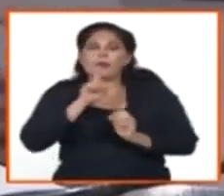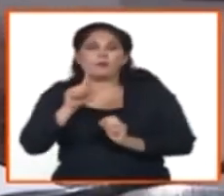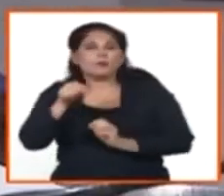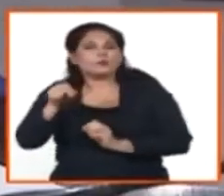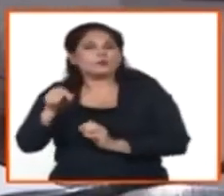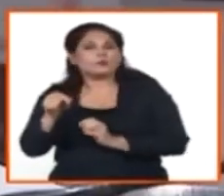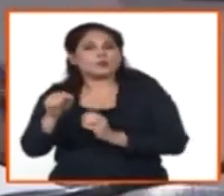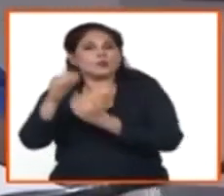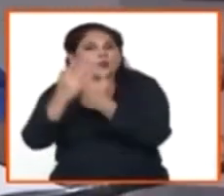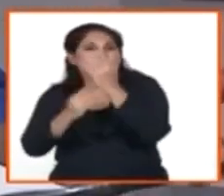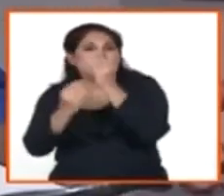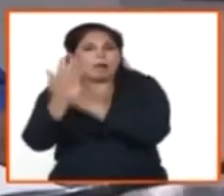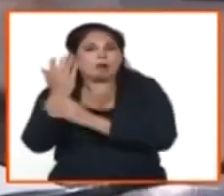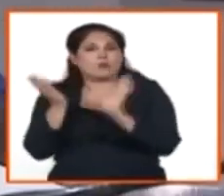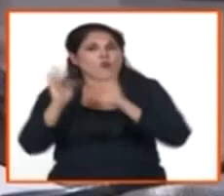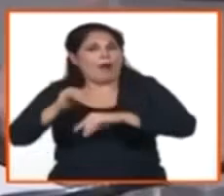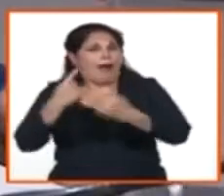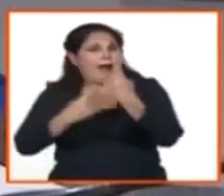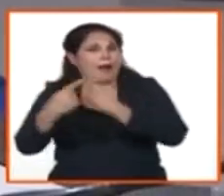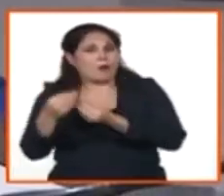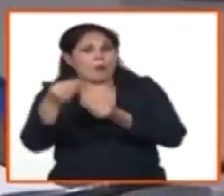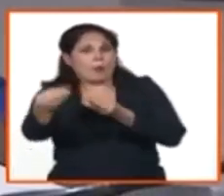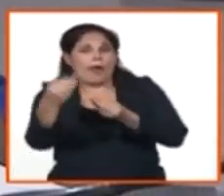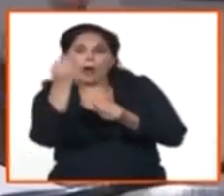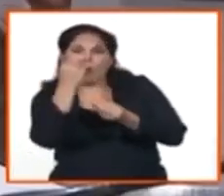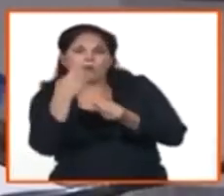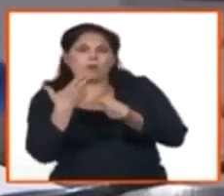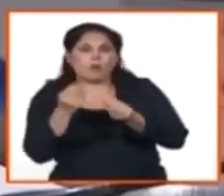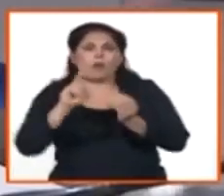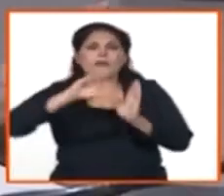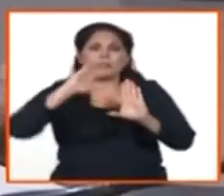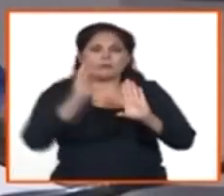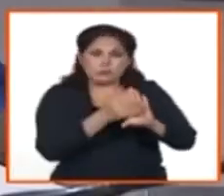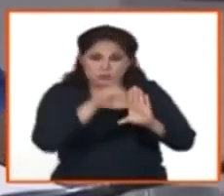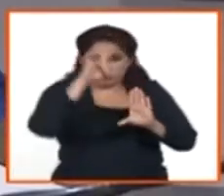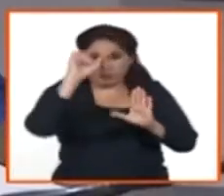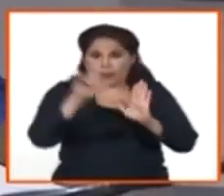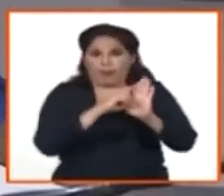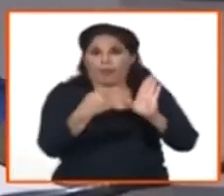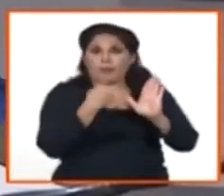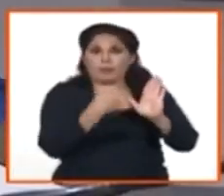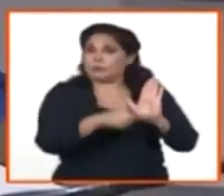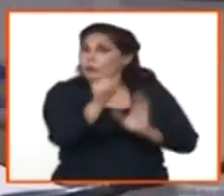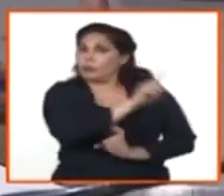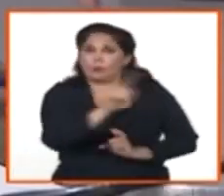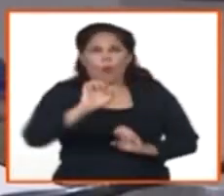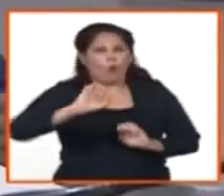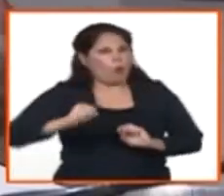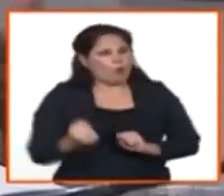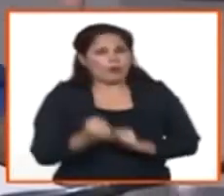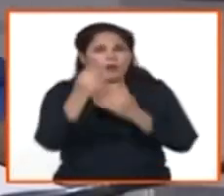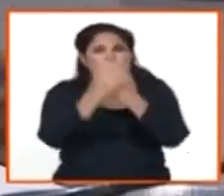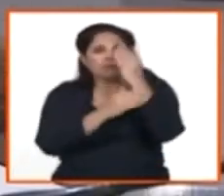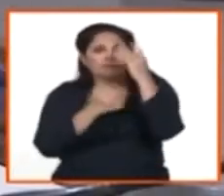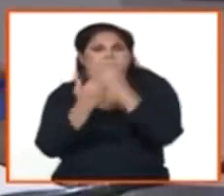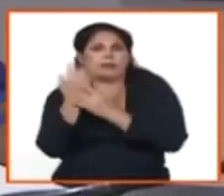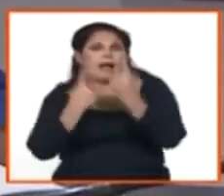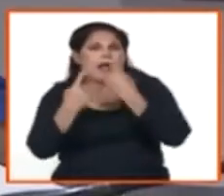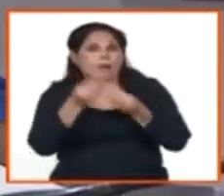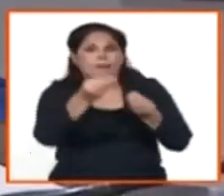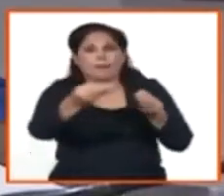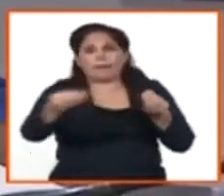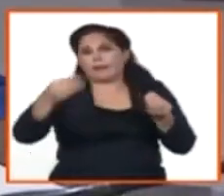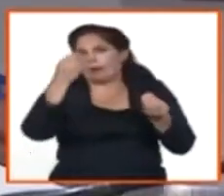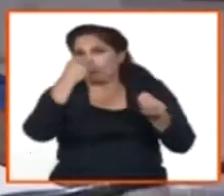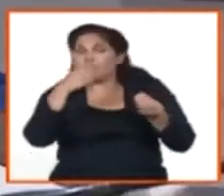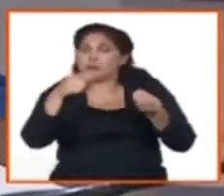medir si se transformaba o no eso que queríamos tener en los sistemas alimentarios locales. Entonces, esto constituyó un